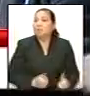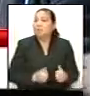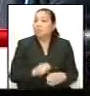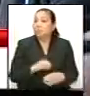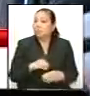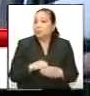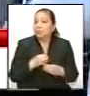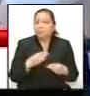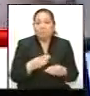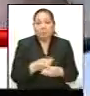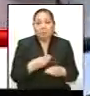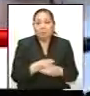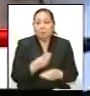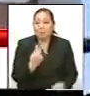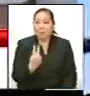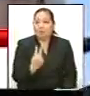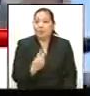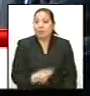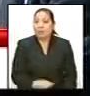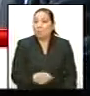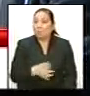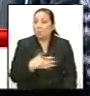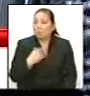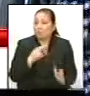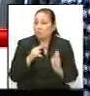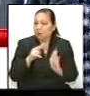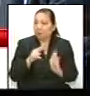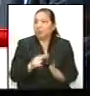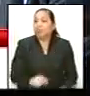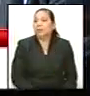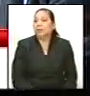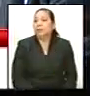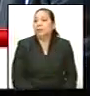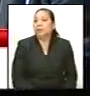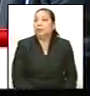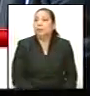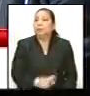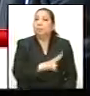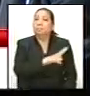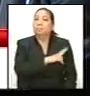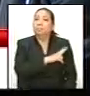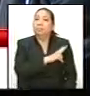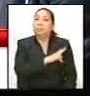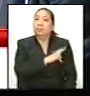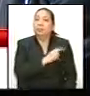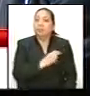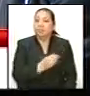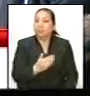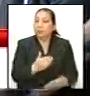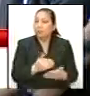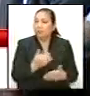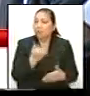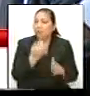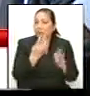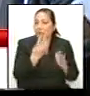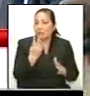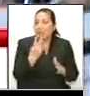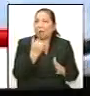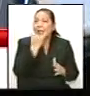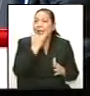de matemática 2, y ustedes pueden observar en la pantalla, segundo grado de primaria, en la página 97, existe un error